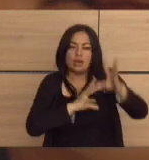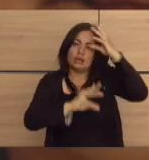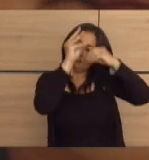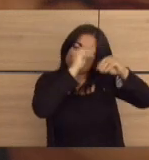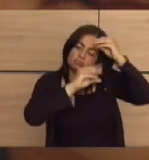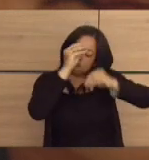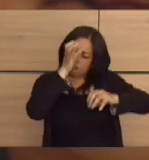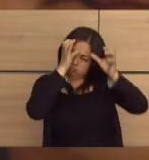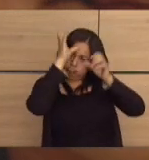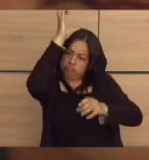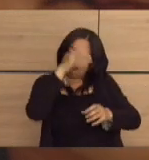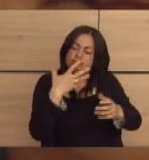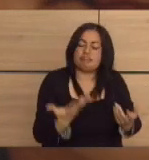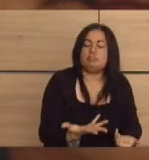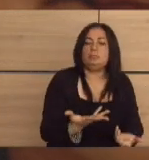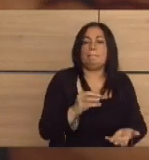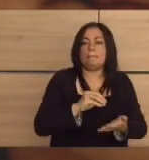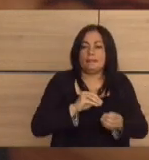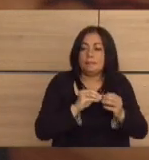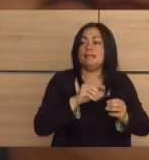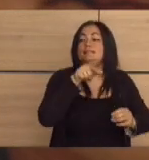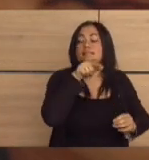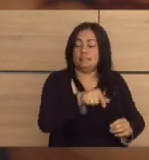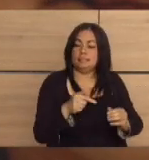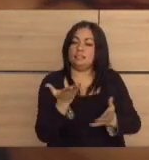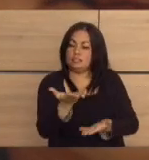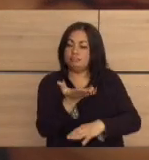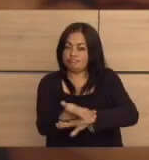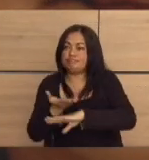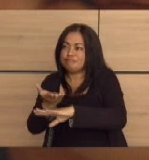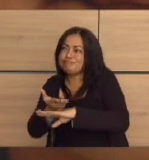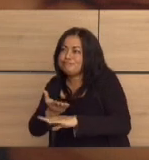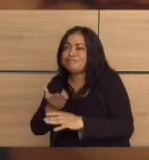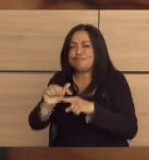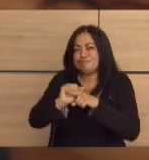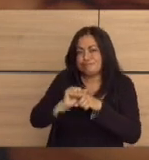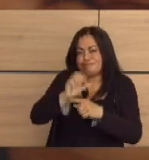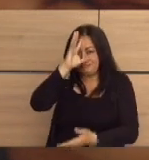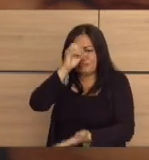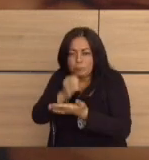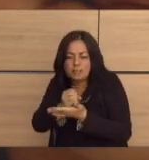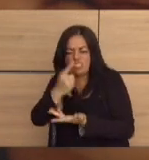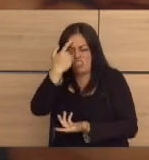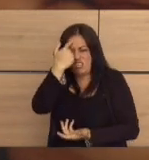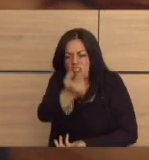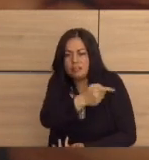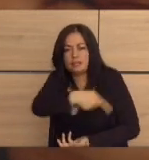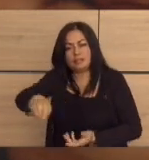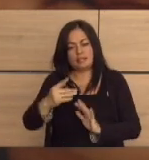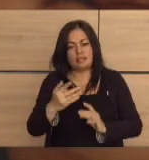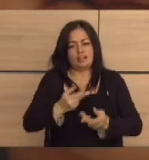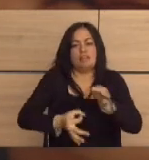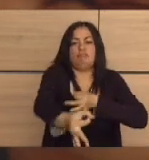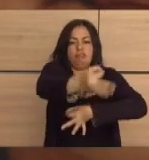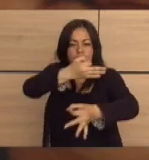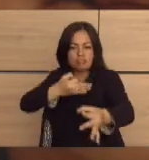del conocimiento. Allí sí que ponemos en ejercicio el pensamiento crítico. Allí sí que hablamos de empatía, de sabernos relacionar